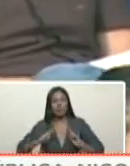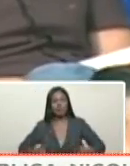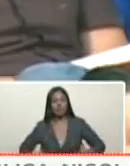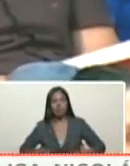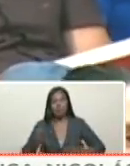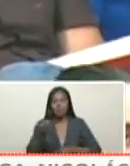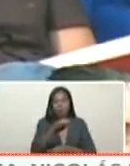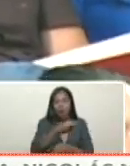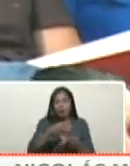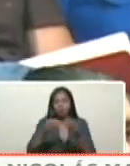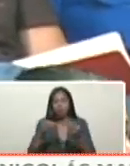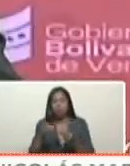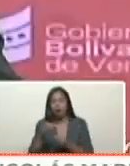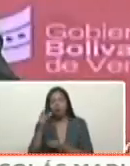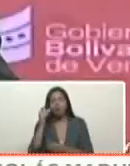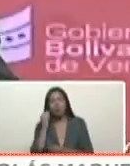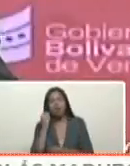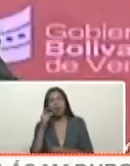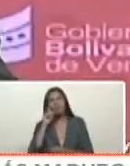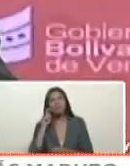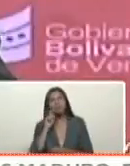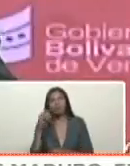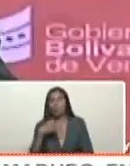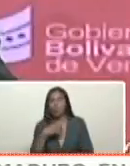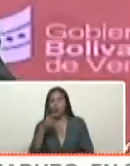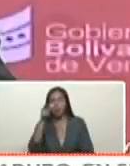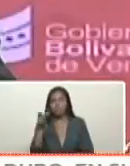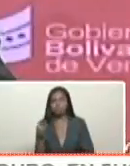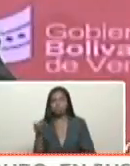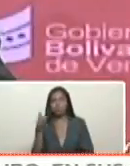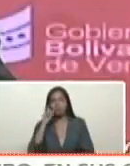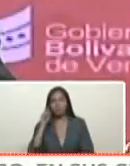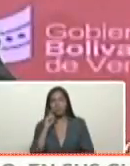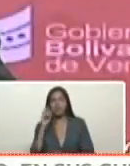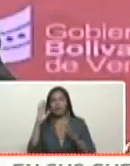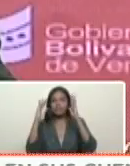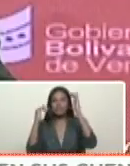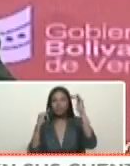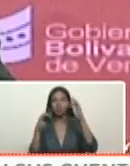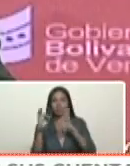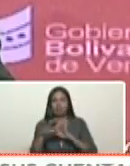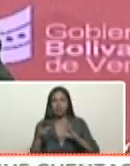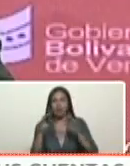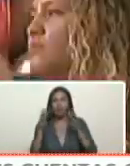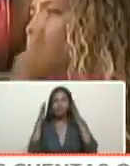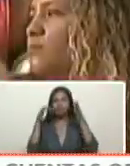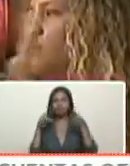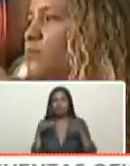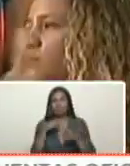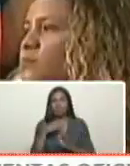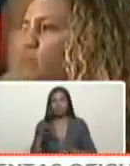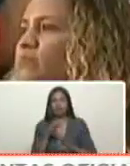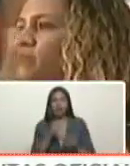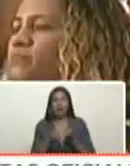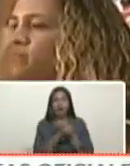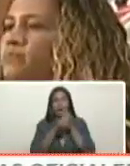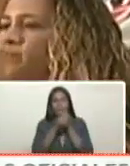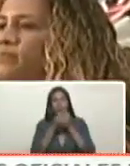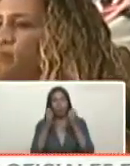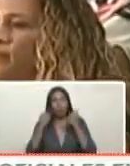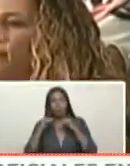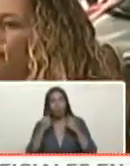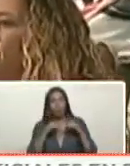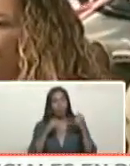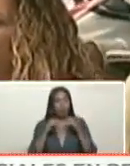las mujeres embarazadas. No puede haber en Venezuela una mujer embarazada sin atención, sin asistencia, sin amor, sin